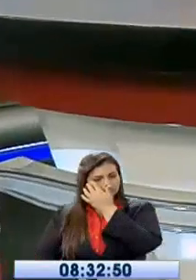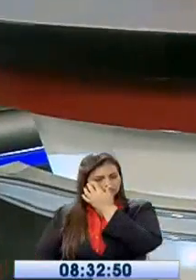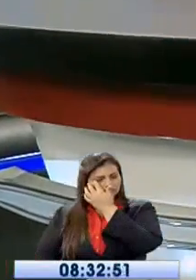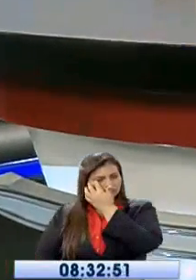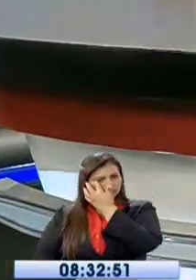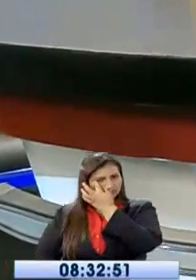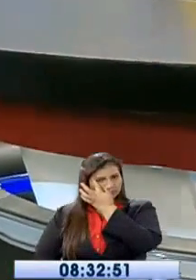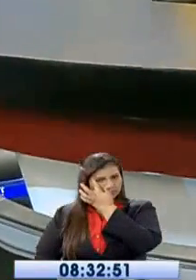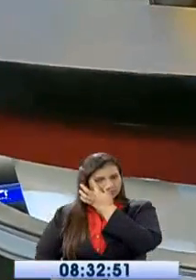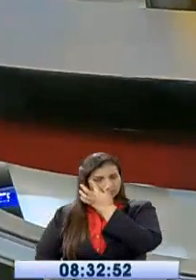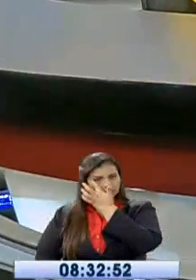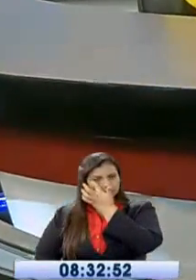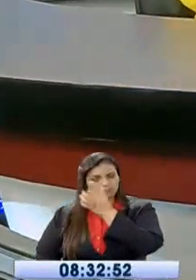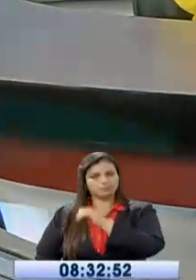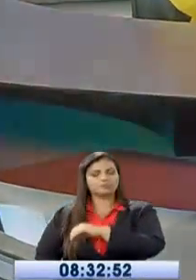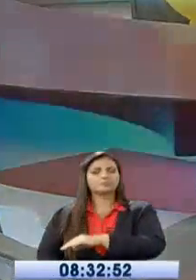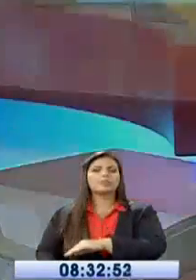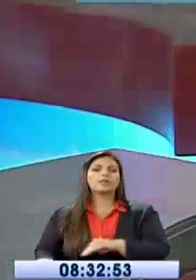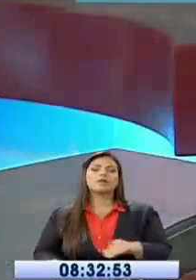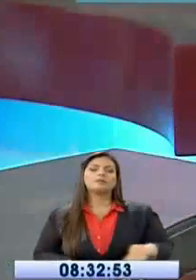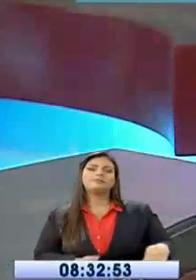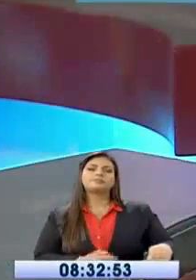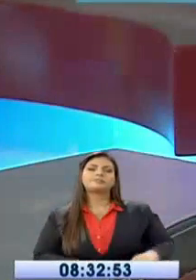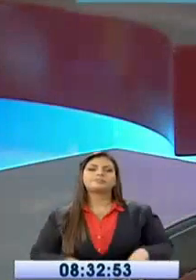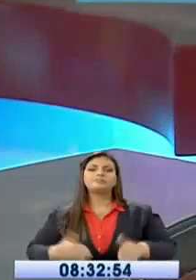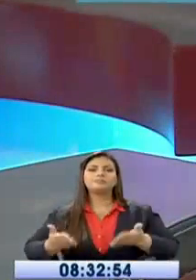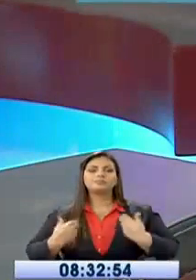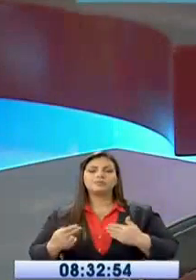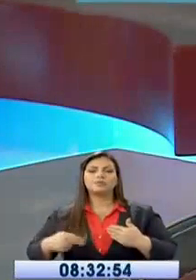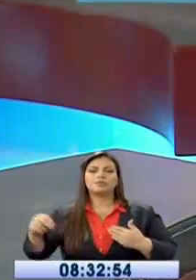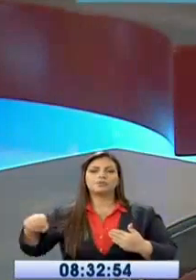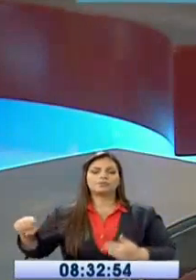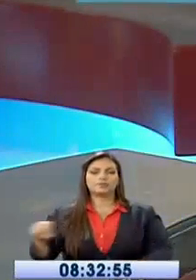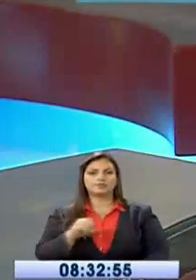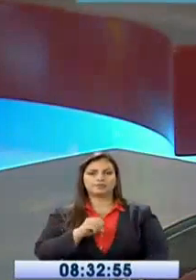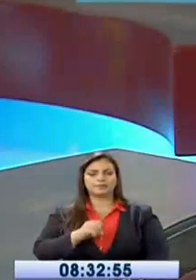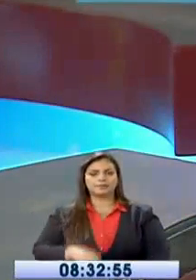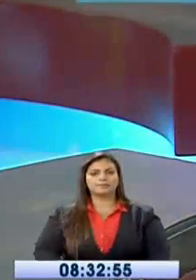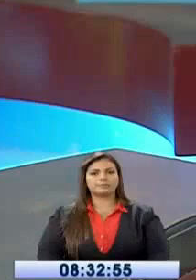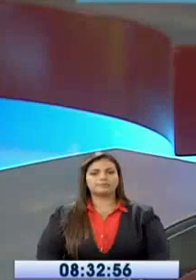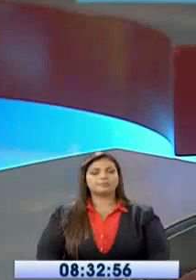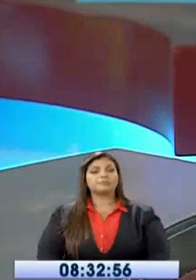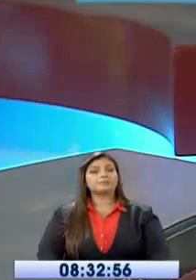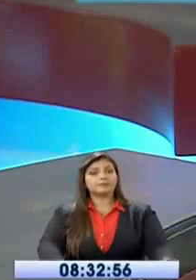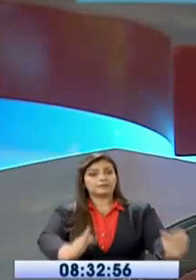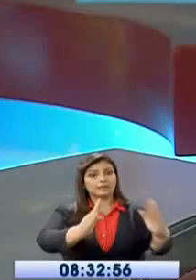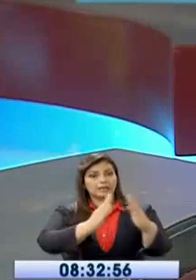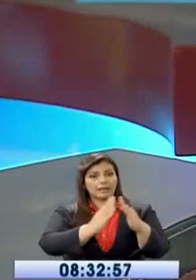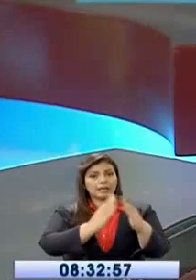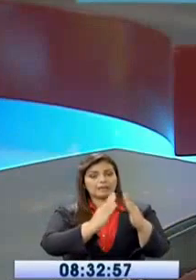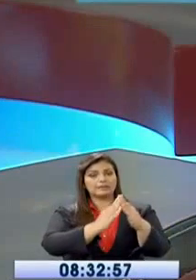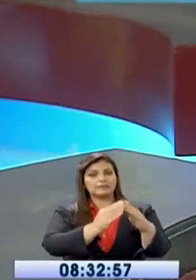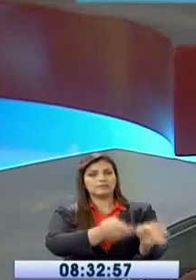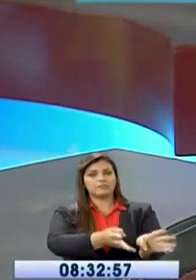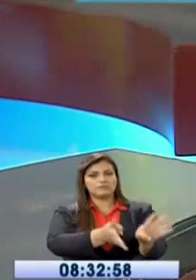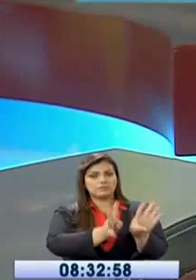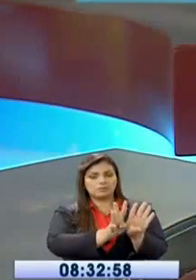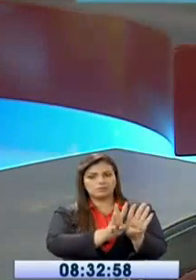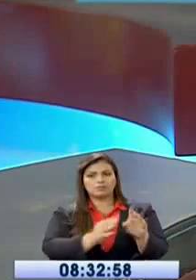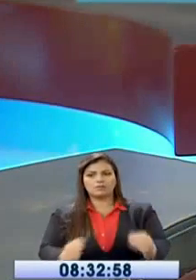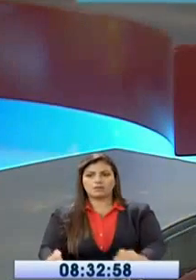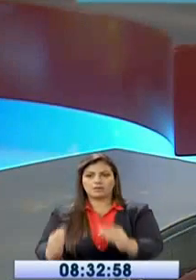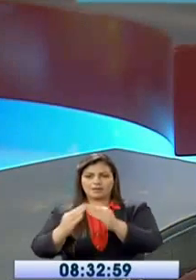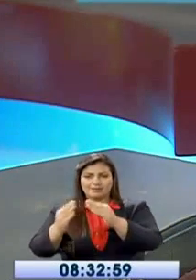Consumidores de droga habrían provocado un incendio en el noroeste de Guayaquil. Las llamas consumieron dos viviendas y dejaron en la calle a